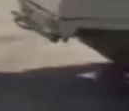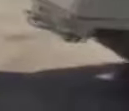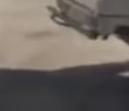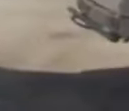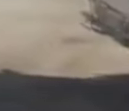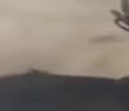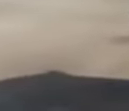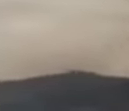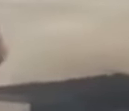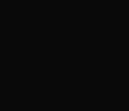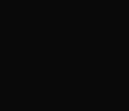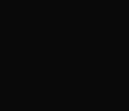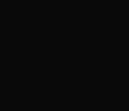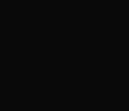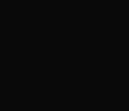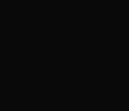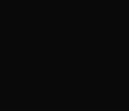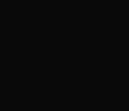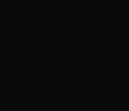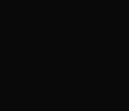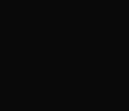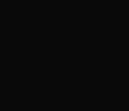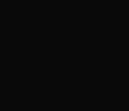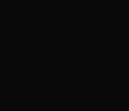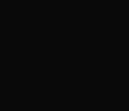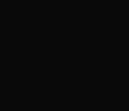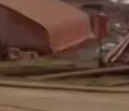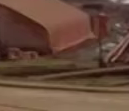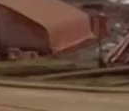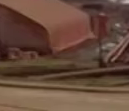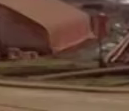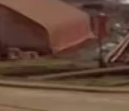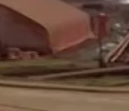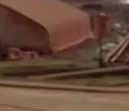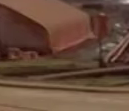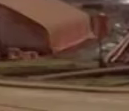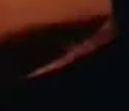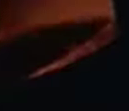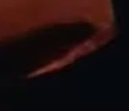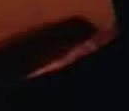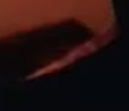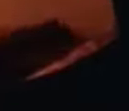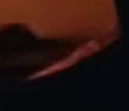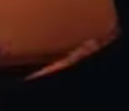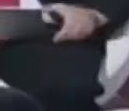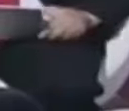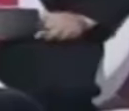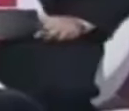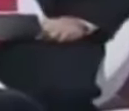un espacio para el análisis de los más importantes acontecimientos de cuba y el mundo